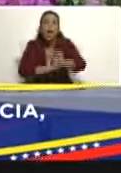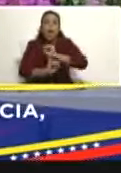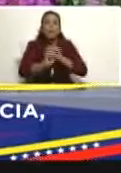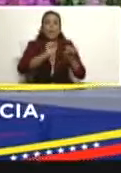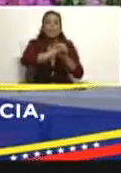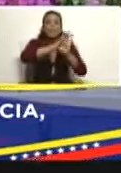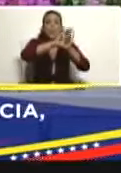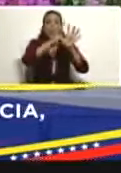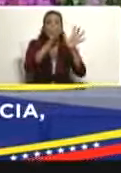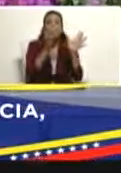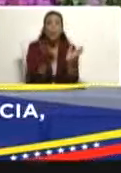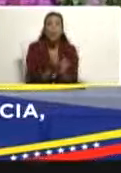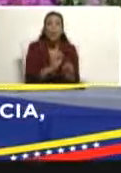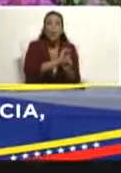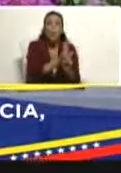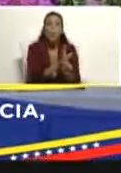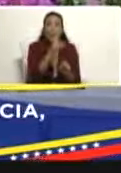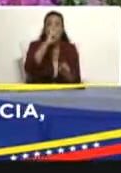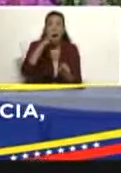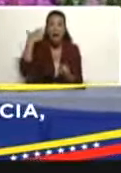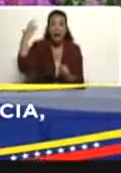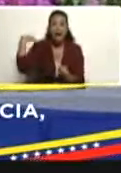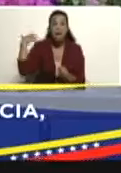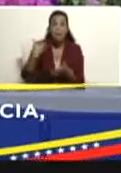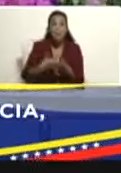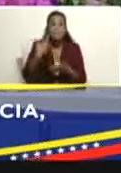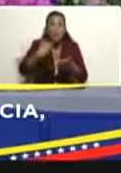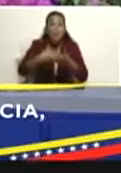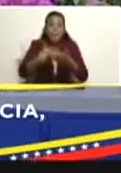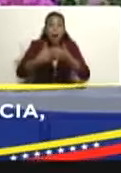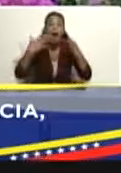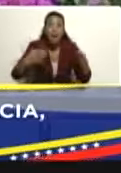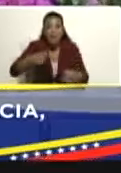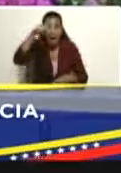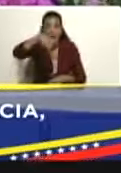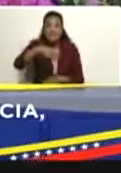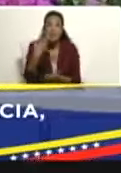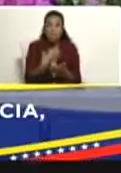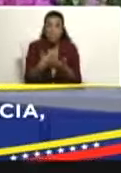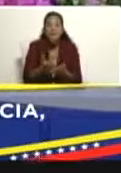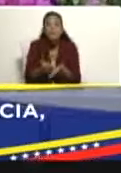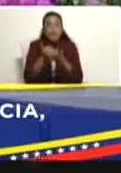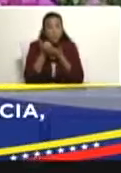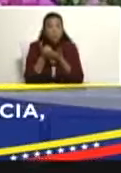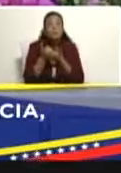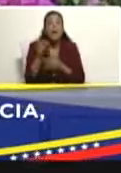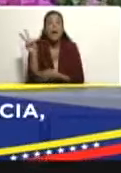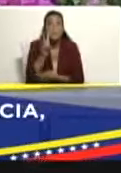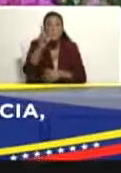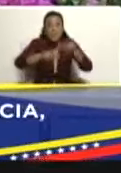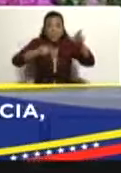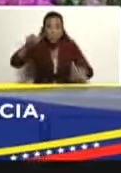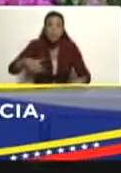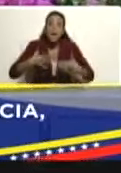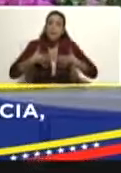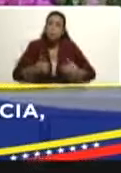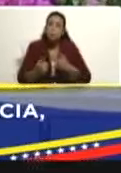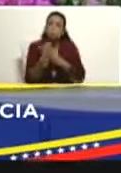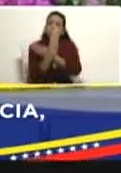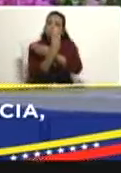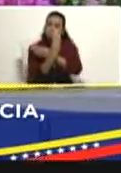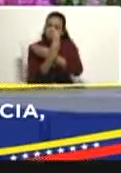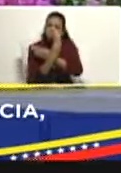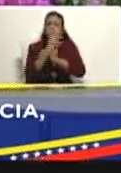otra, contra el COVID, probada ampliamente en Venezuela, muy beneficiosa para la salud, muy